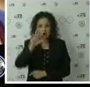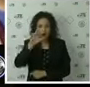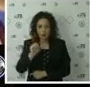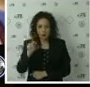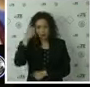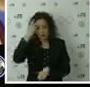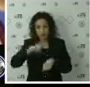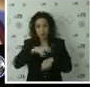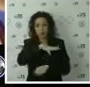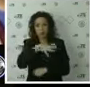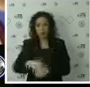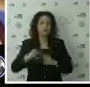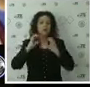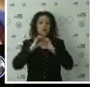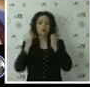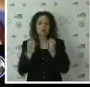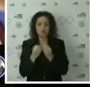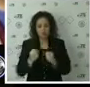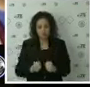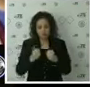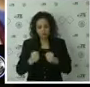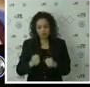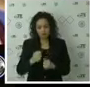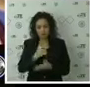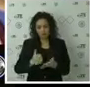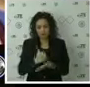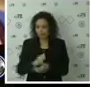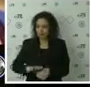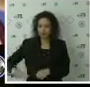de la organización Fuerza Ciudadana.